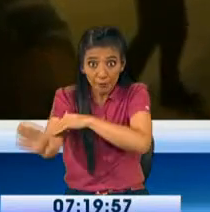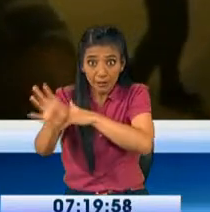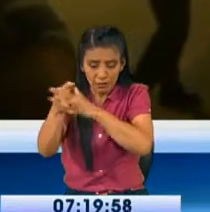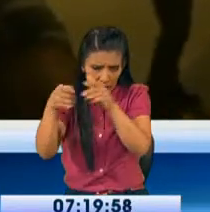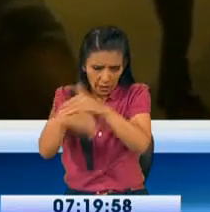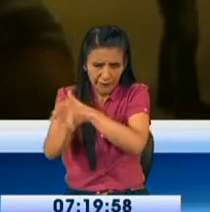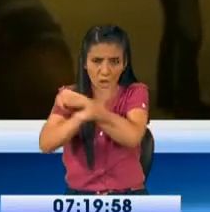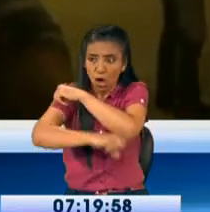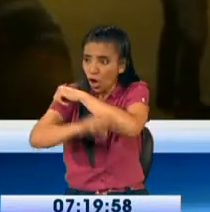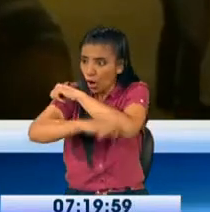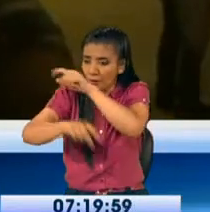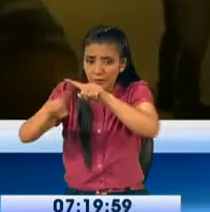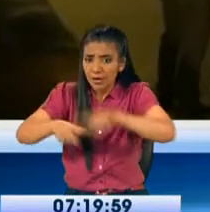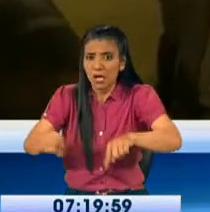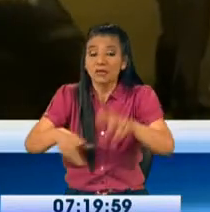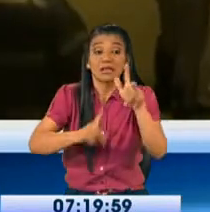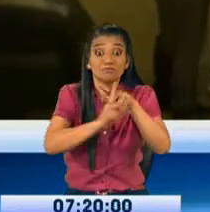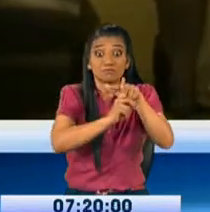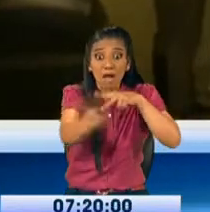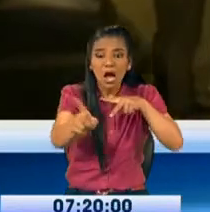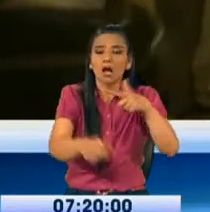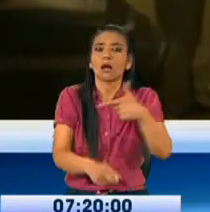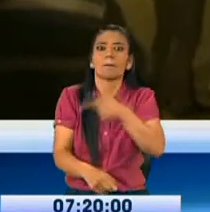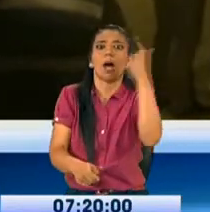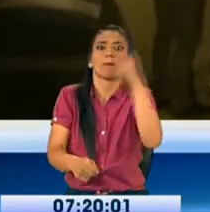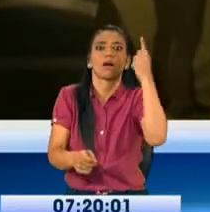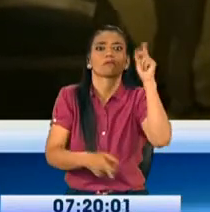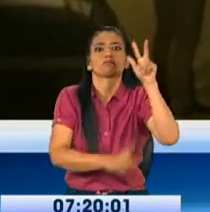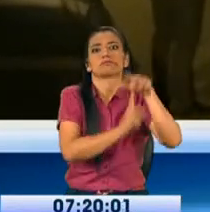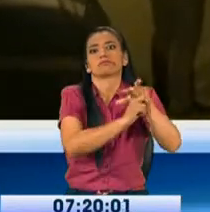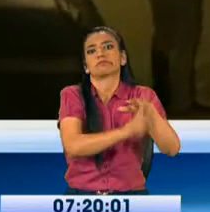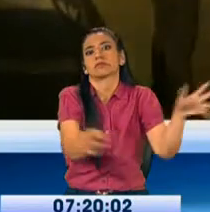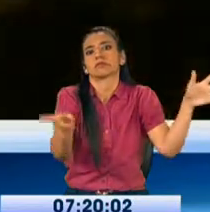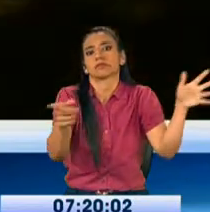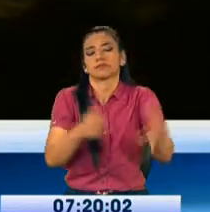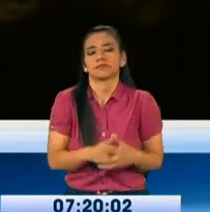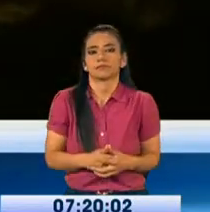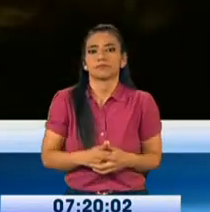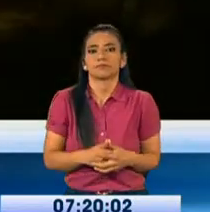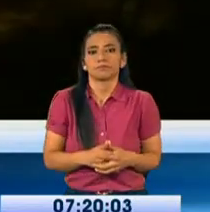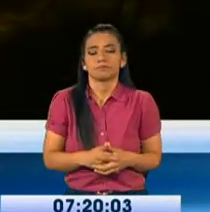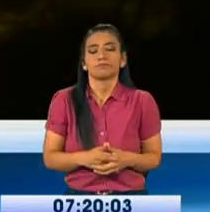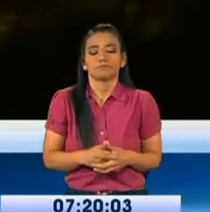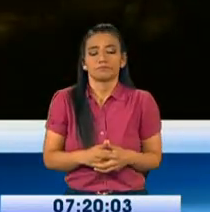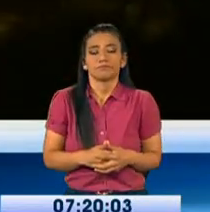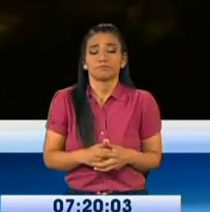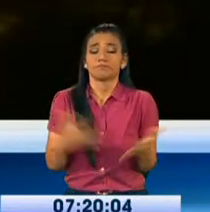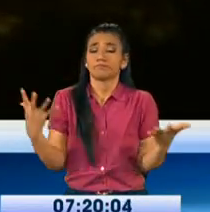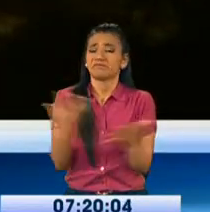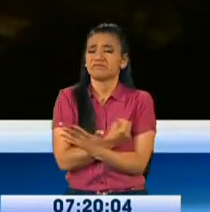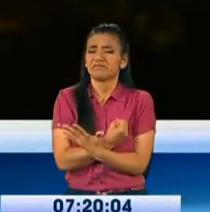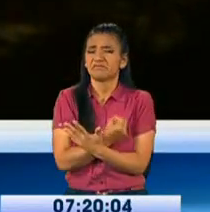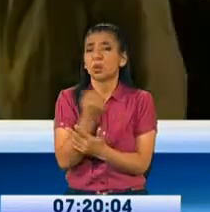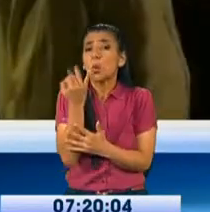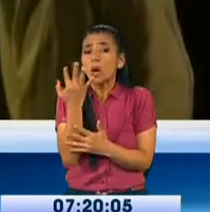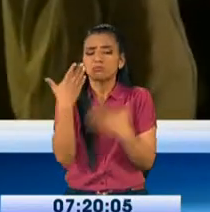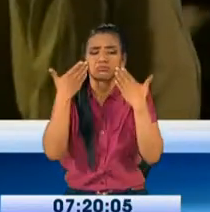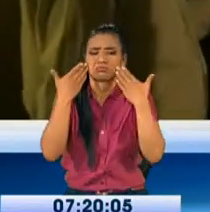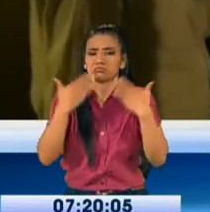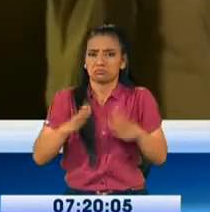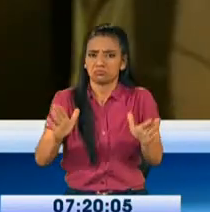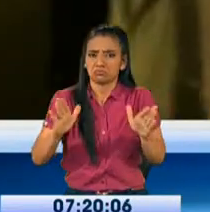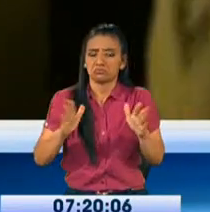que le producen el disparo y le ocasionan el fallecimiento. El monto del dinero sustraído se desconoce,